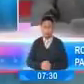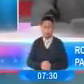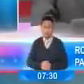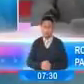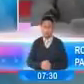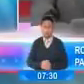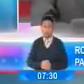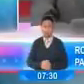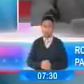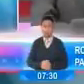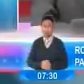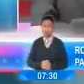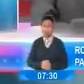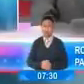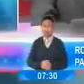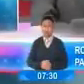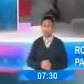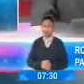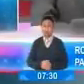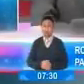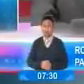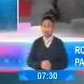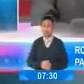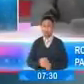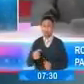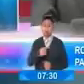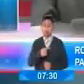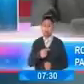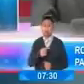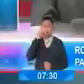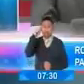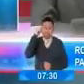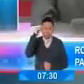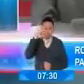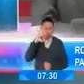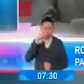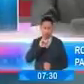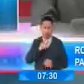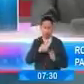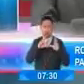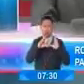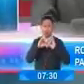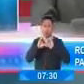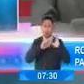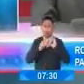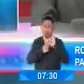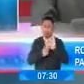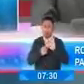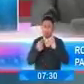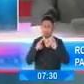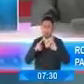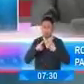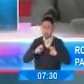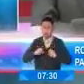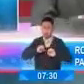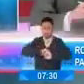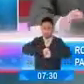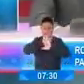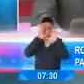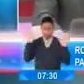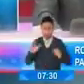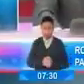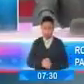Bueno, en este caso y en ese video o en esa publicación de un portal web, sí, pero la investigación está clara. En la